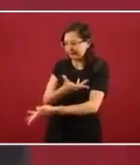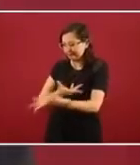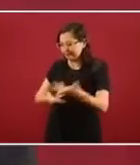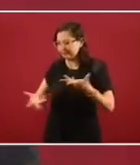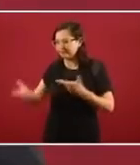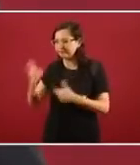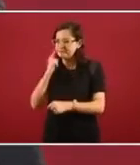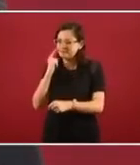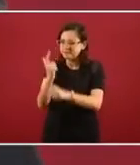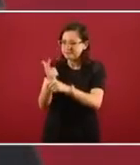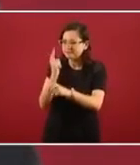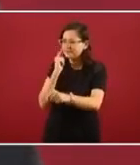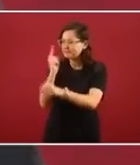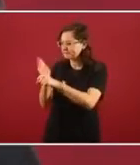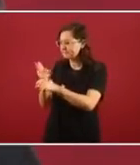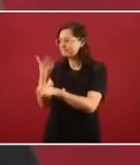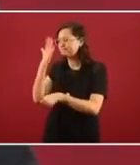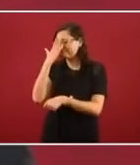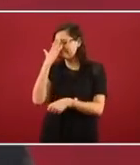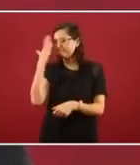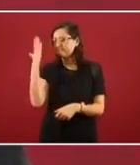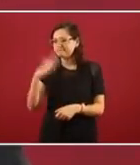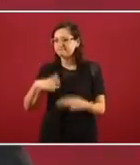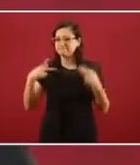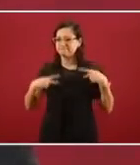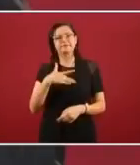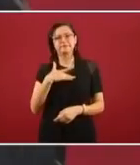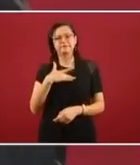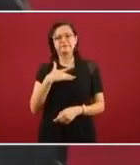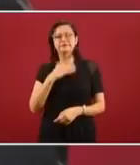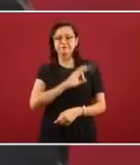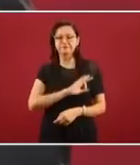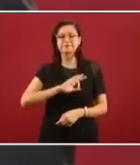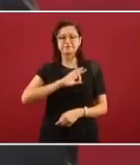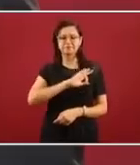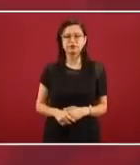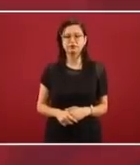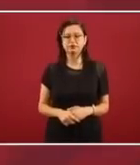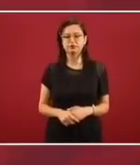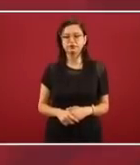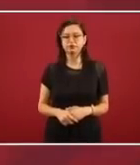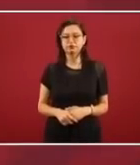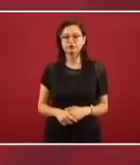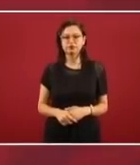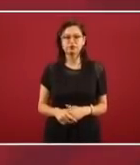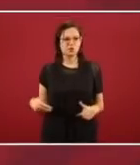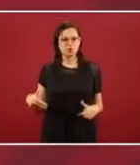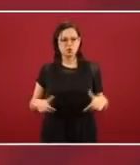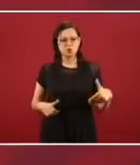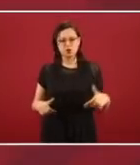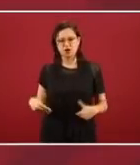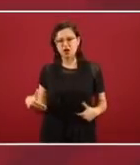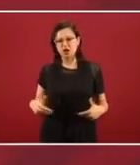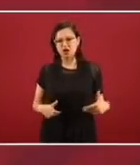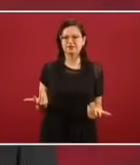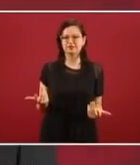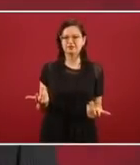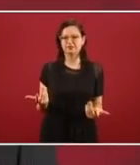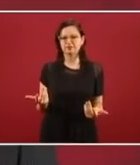sé cuál es el ánimo del pueblo. No hay malestar en